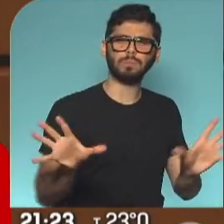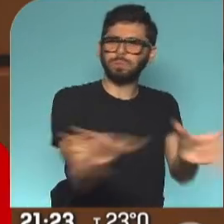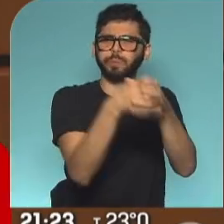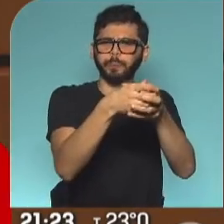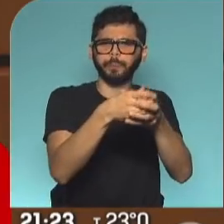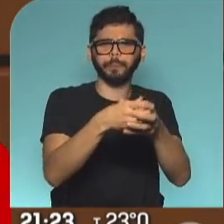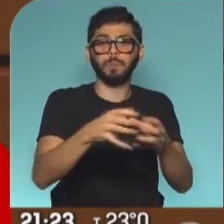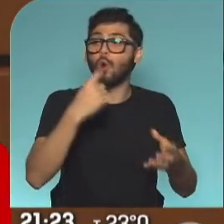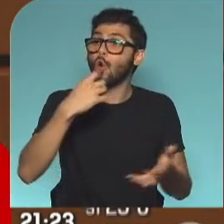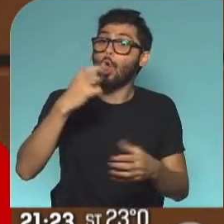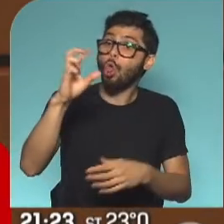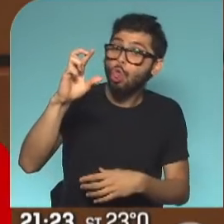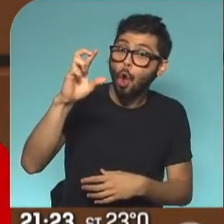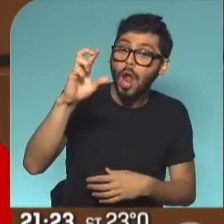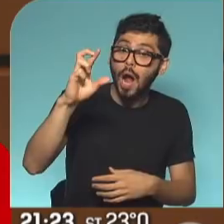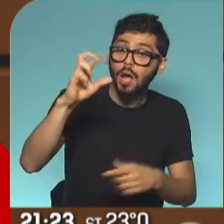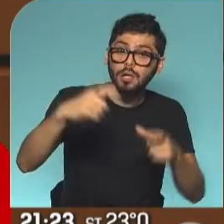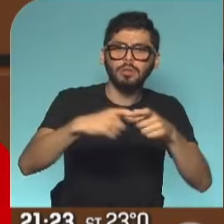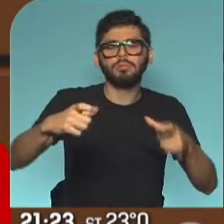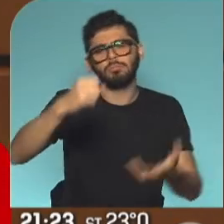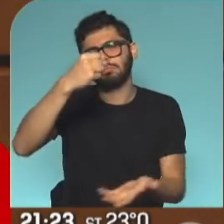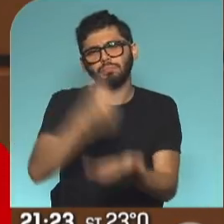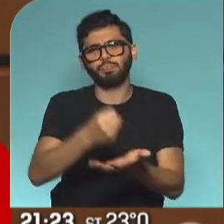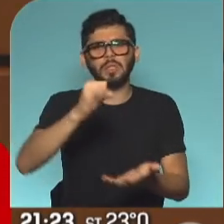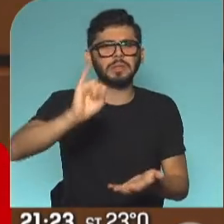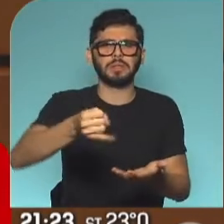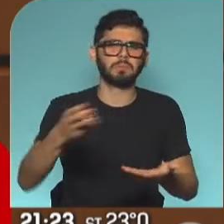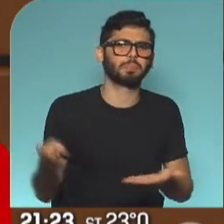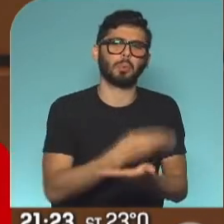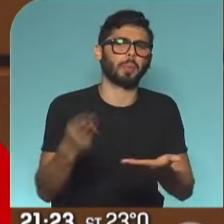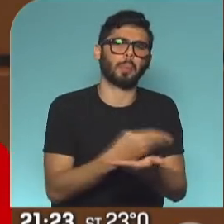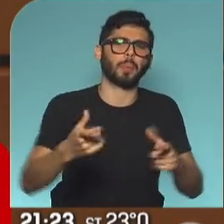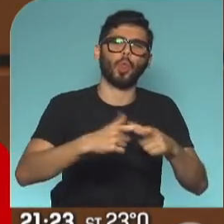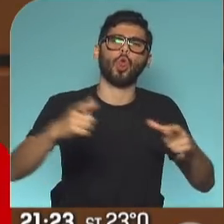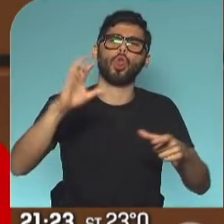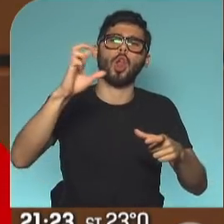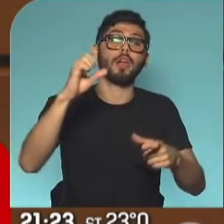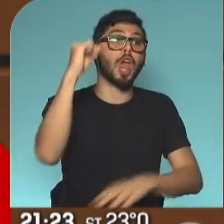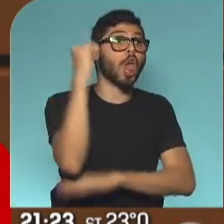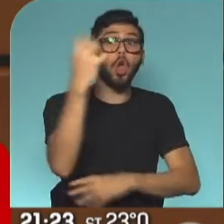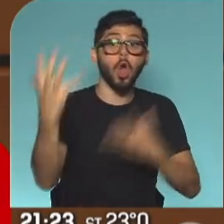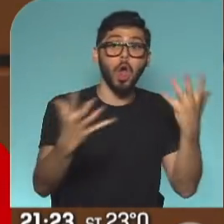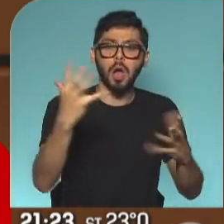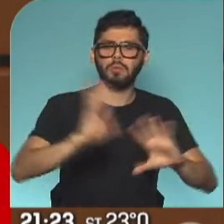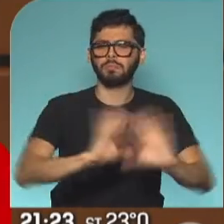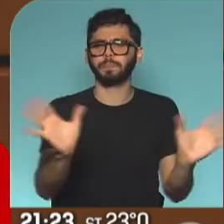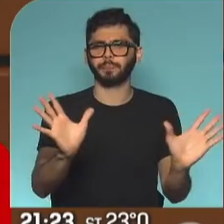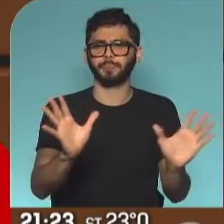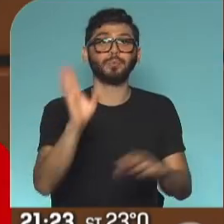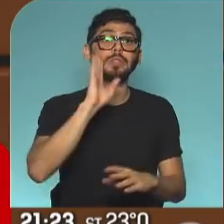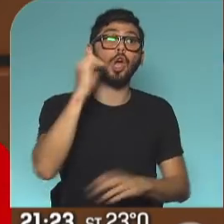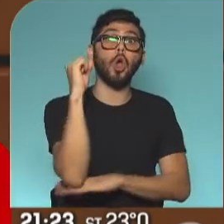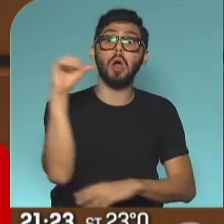emitir dólares, la Fed emite dólares y arregla el problema de la economía